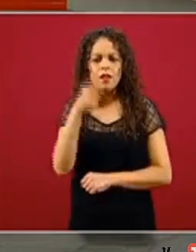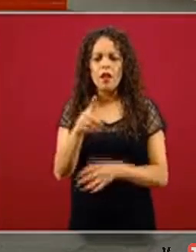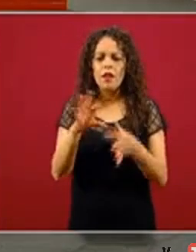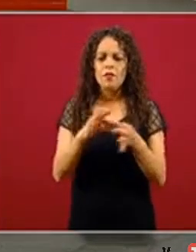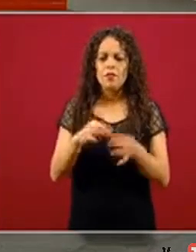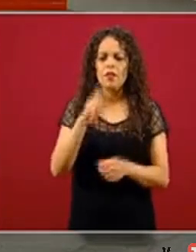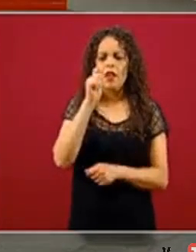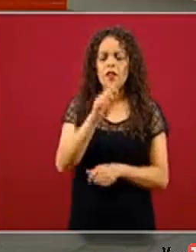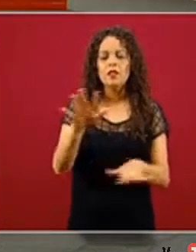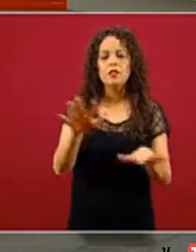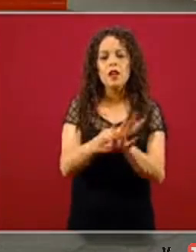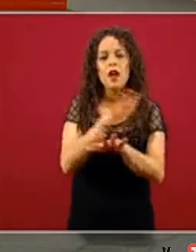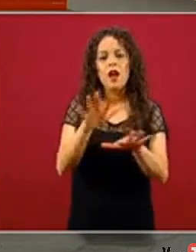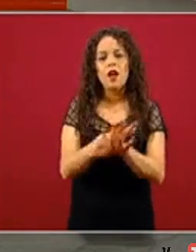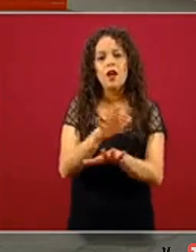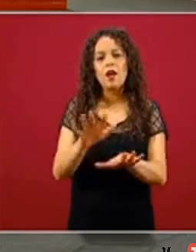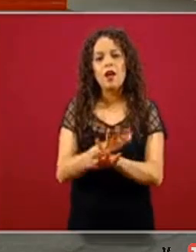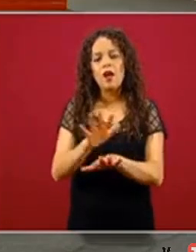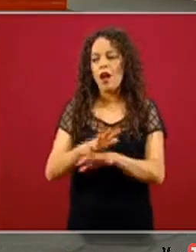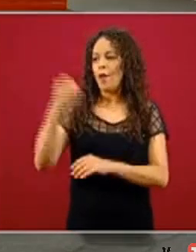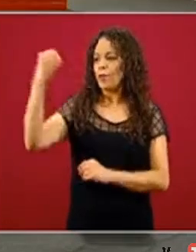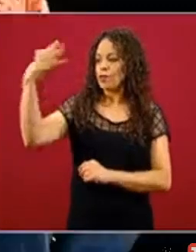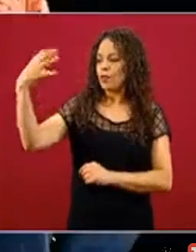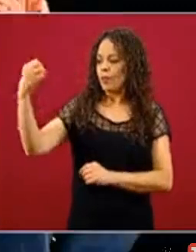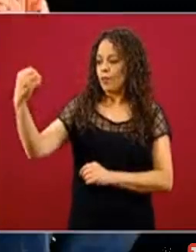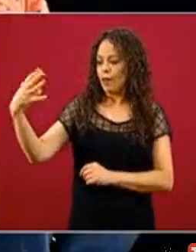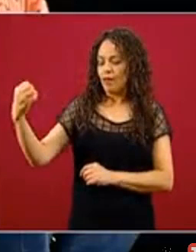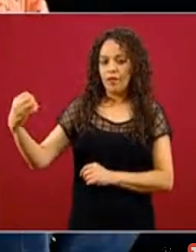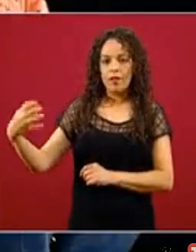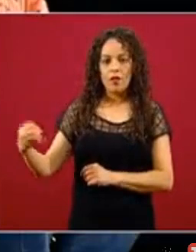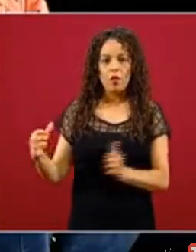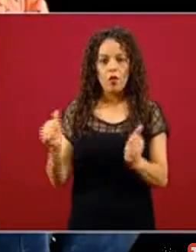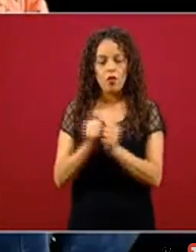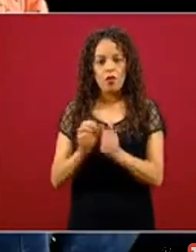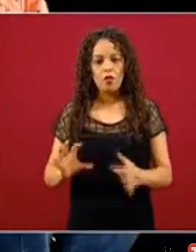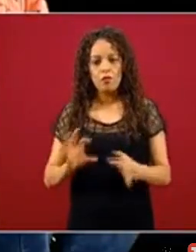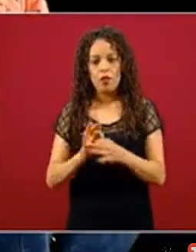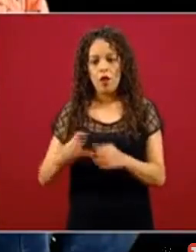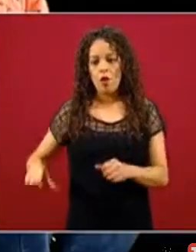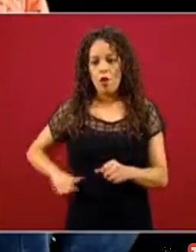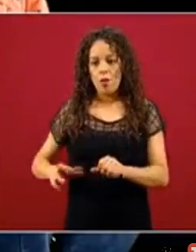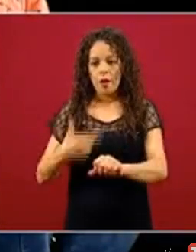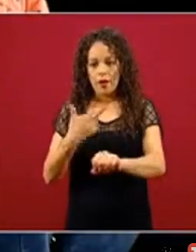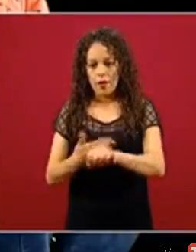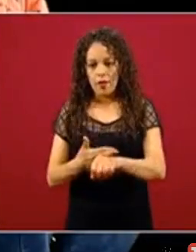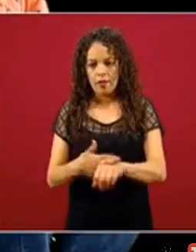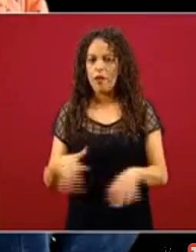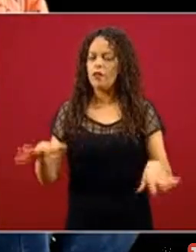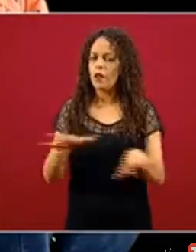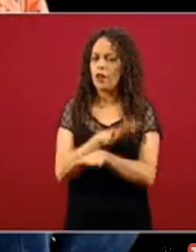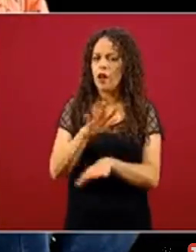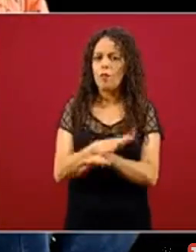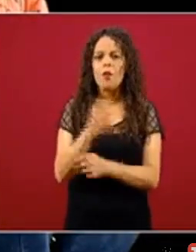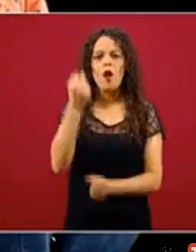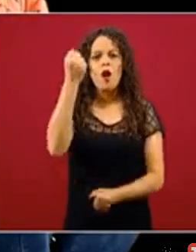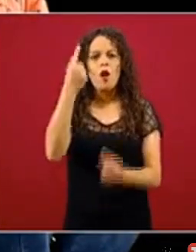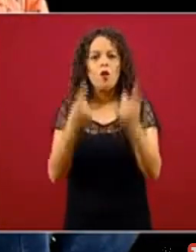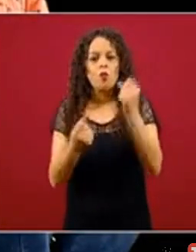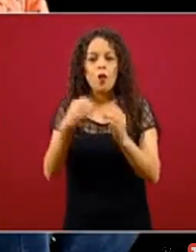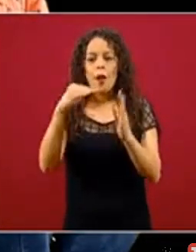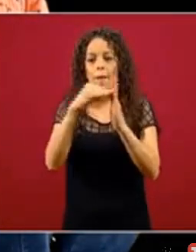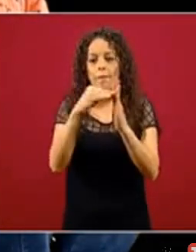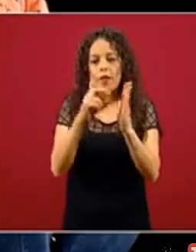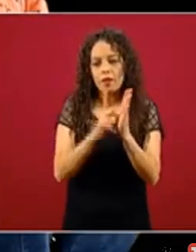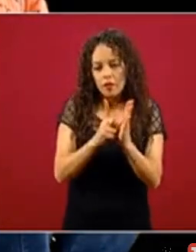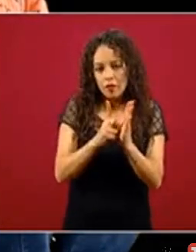semáforo con la anuencia de los gobernadores, ¿no? Y se cambiaron algunas metodologías, se cambió un poco el